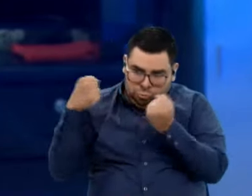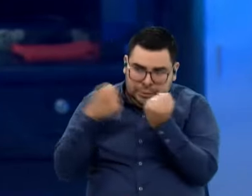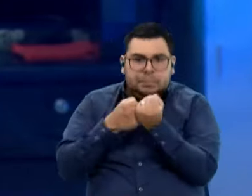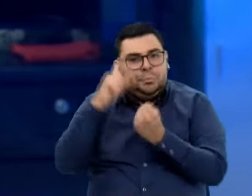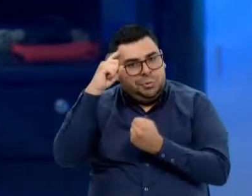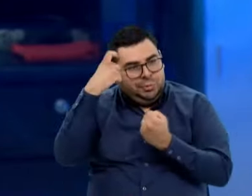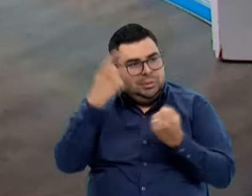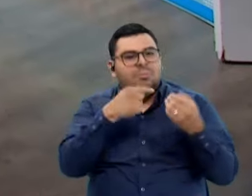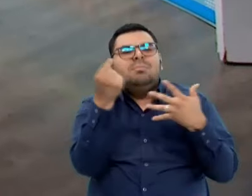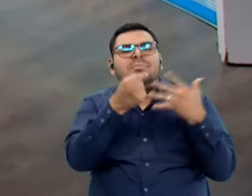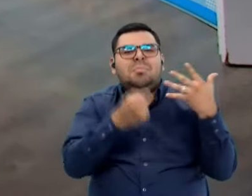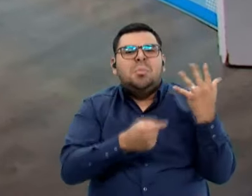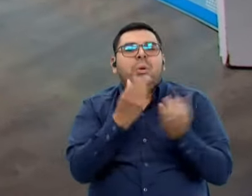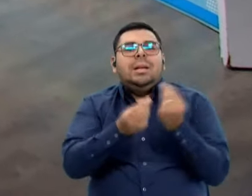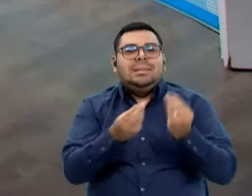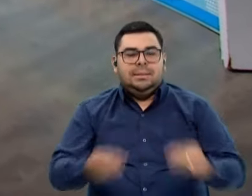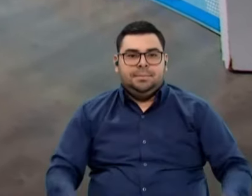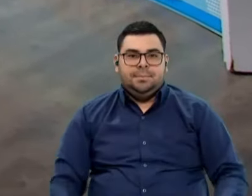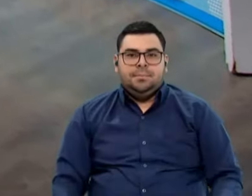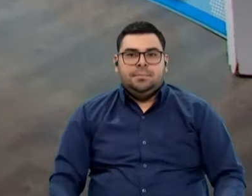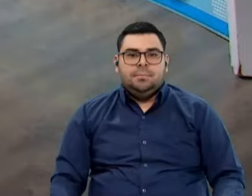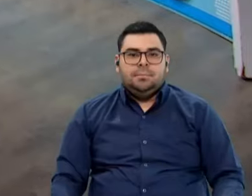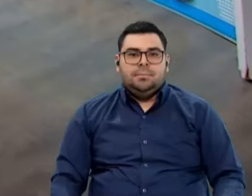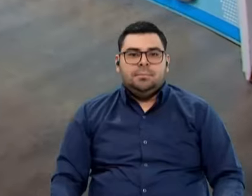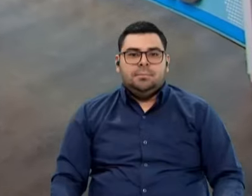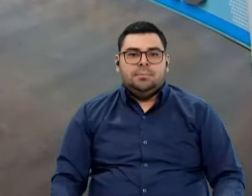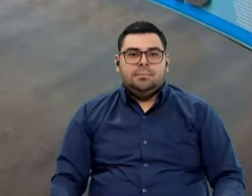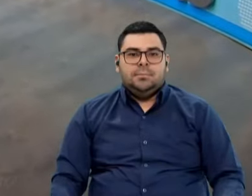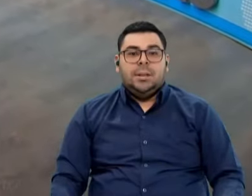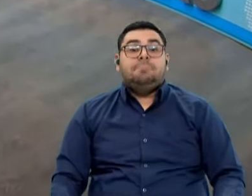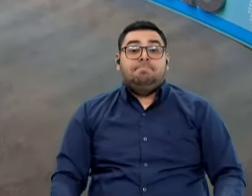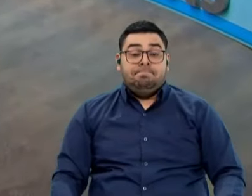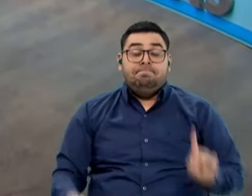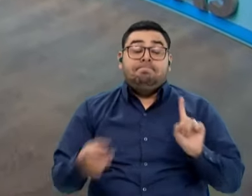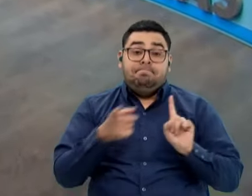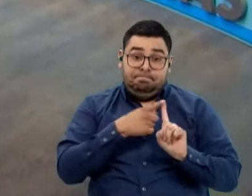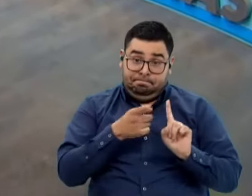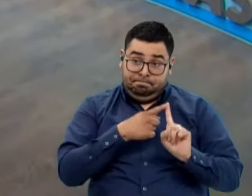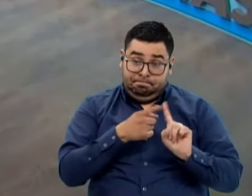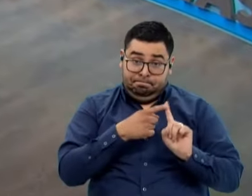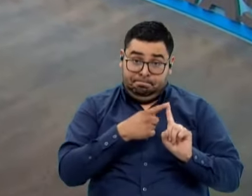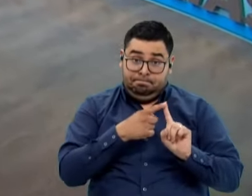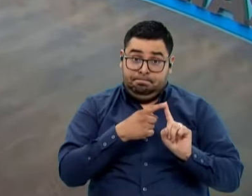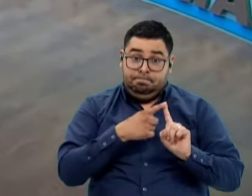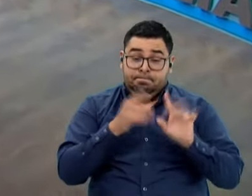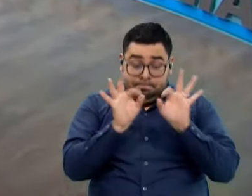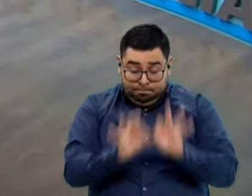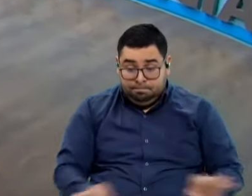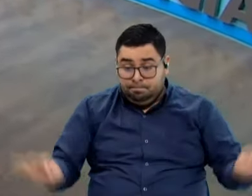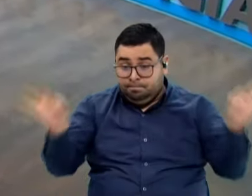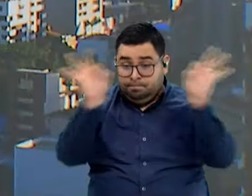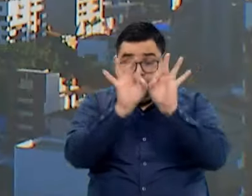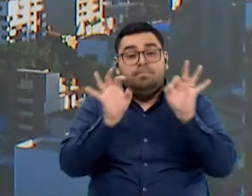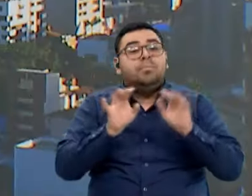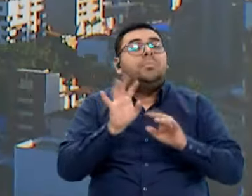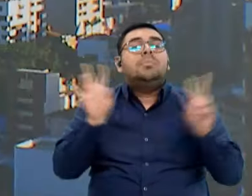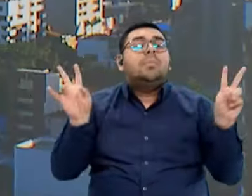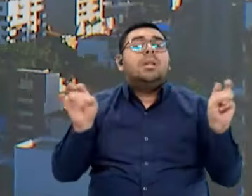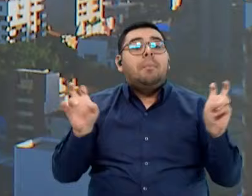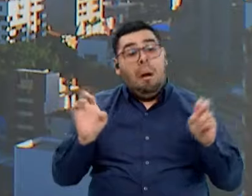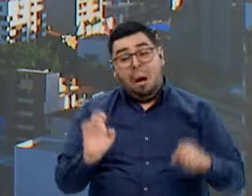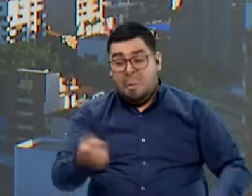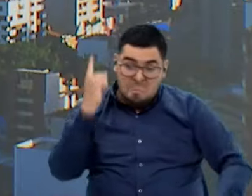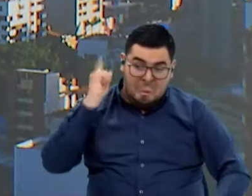nacional? Primero que todo, no meterle política al tema. El general Juvenal, que es el gobernador de Santander, también lo dijo en un trino y es muy